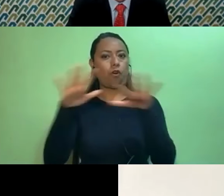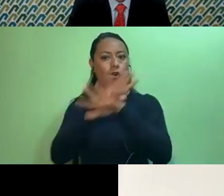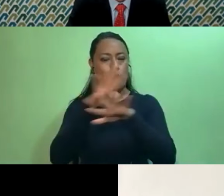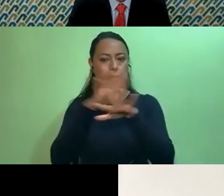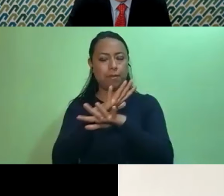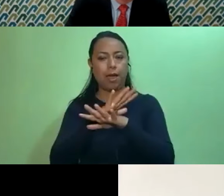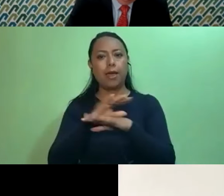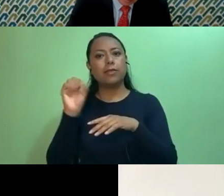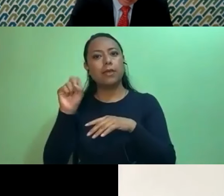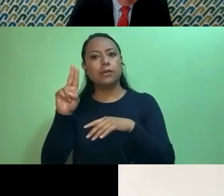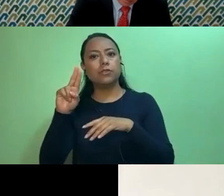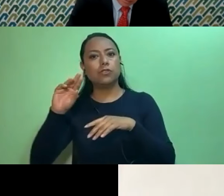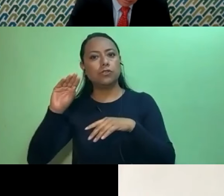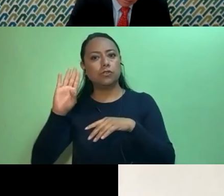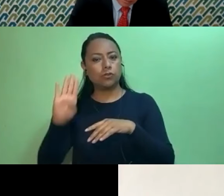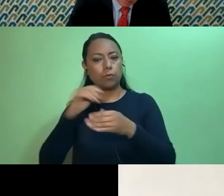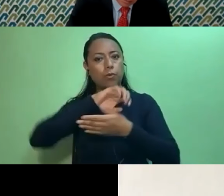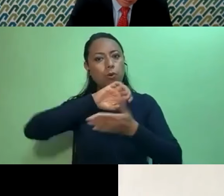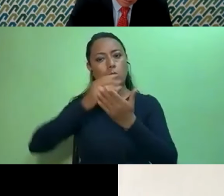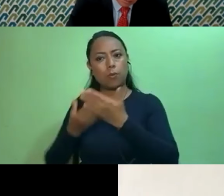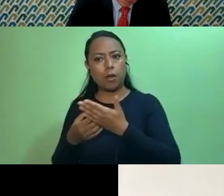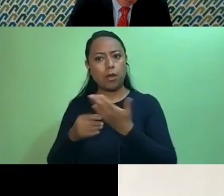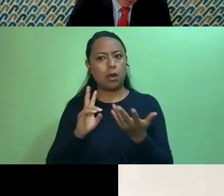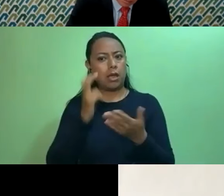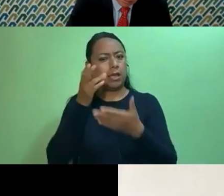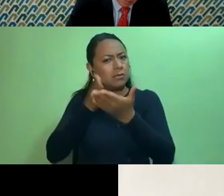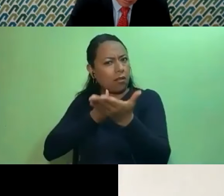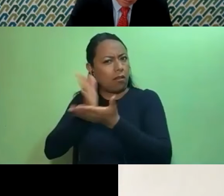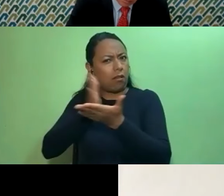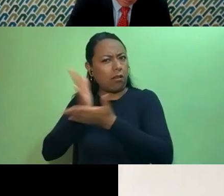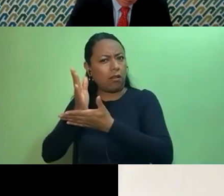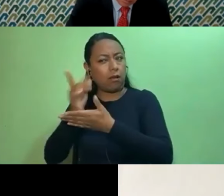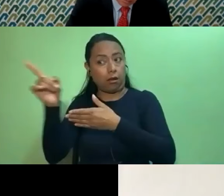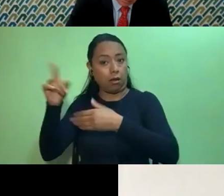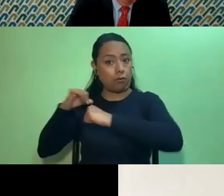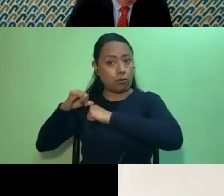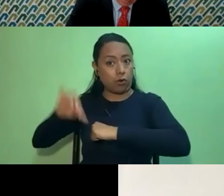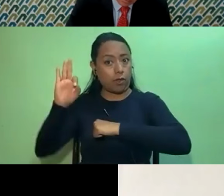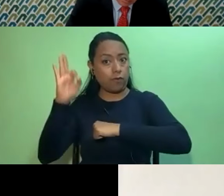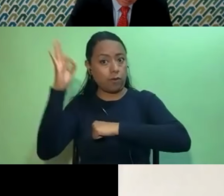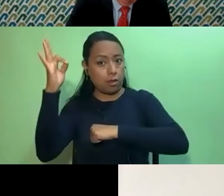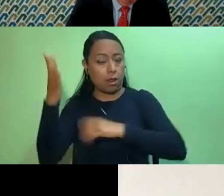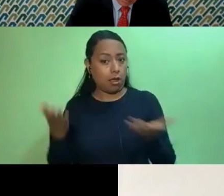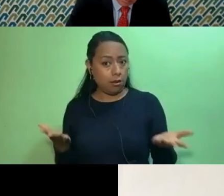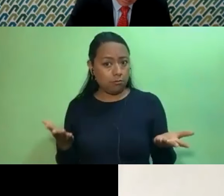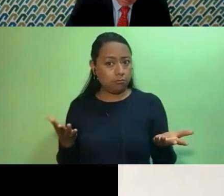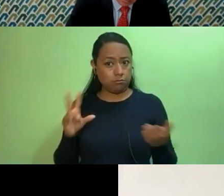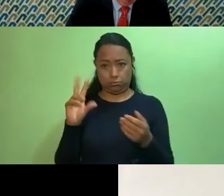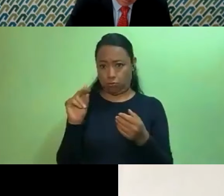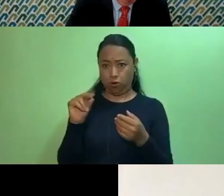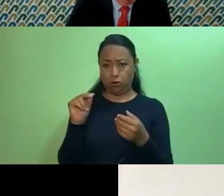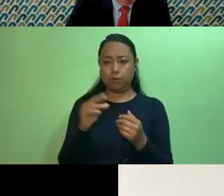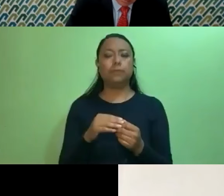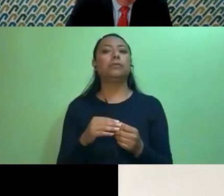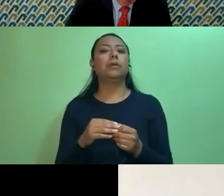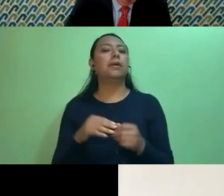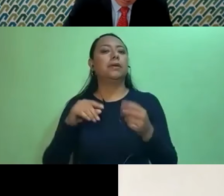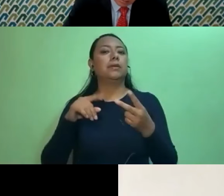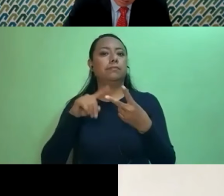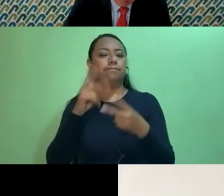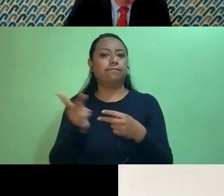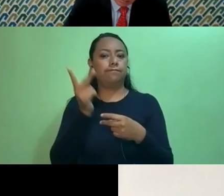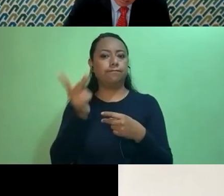estaría invadiendo la competencia federal, procurador? Mi siguiente pregunta es respecto a la